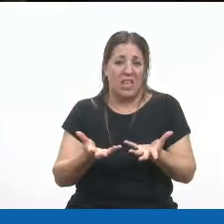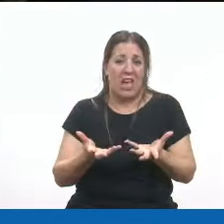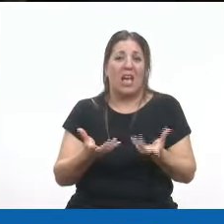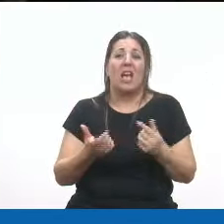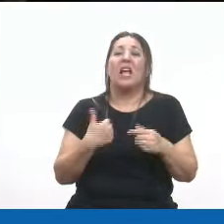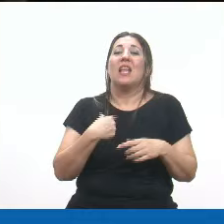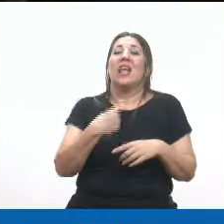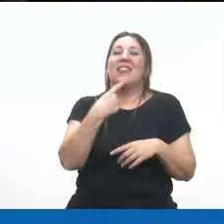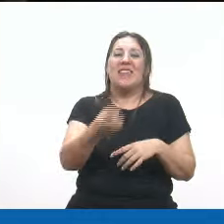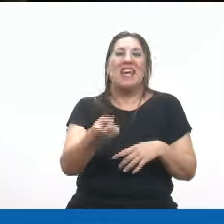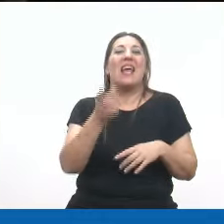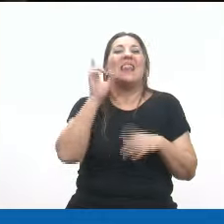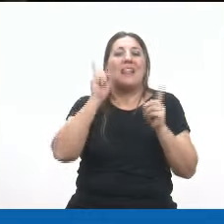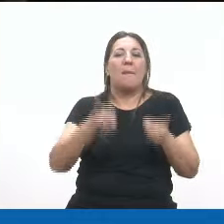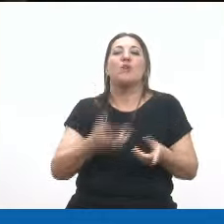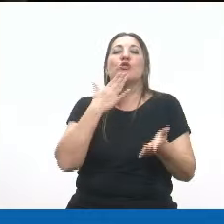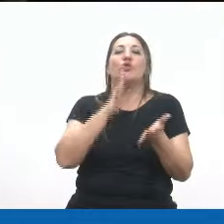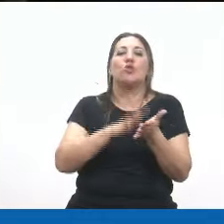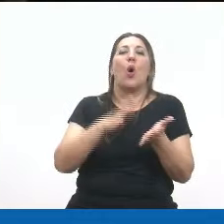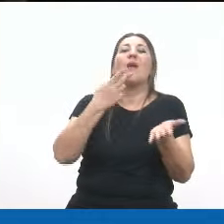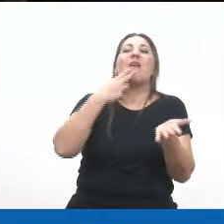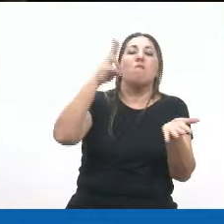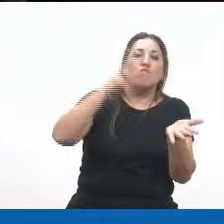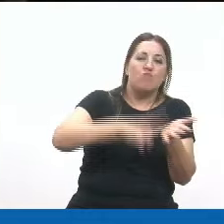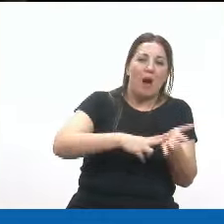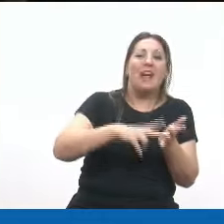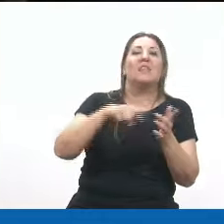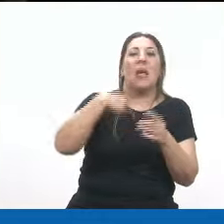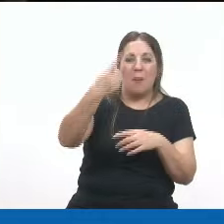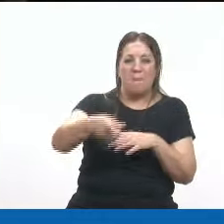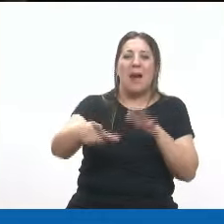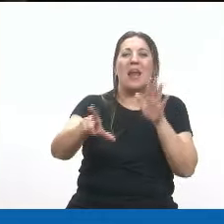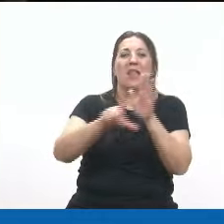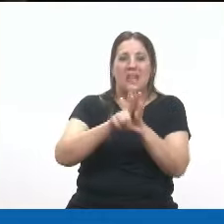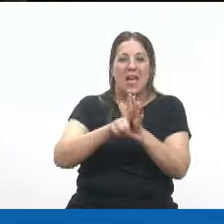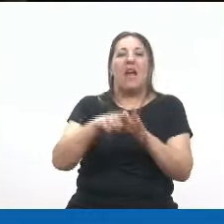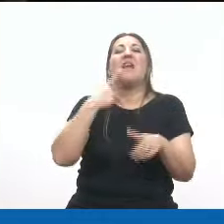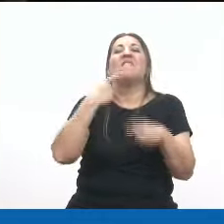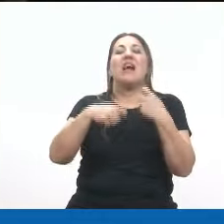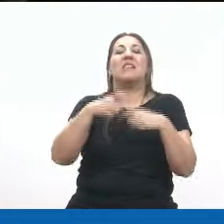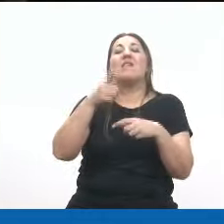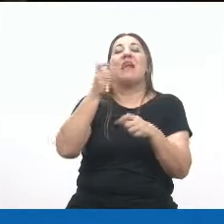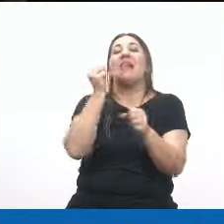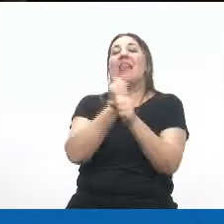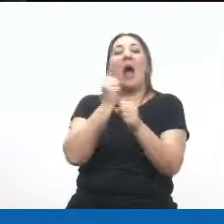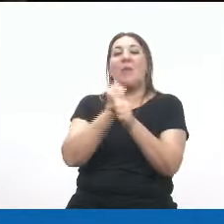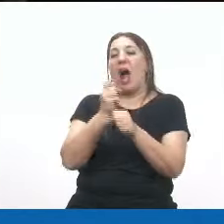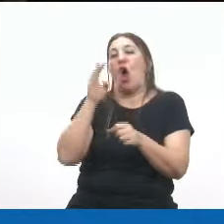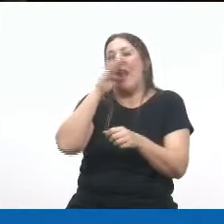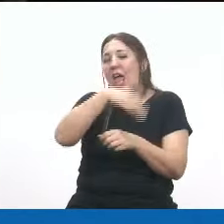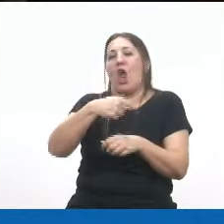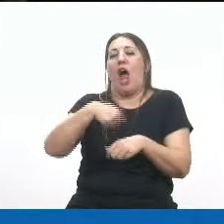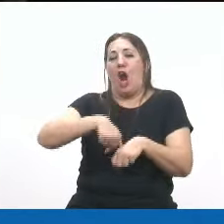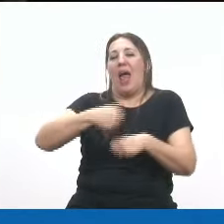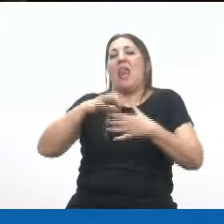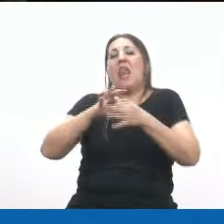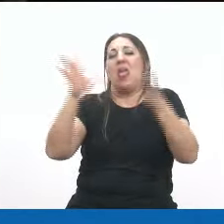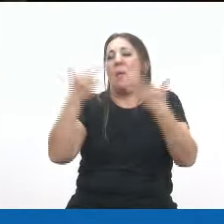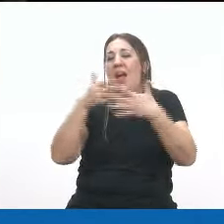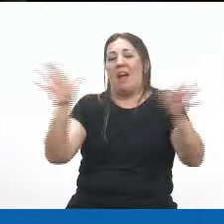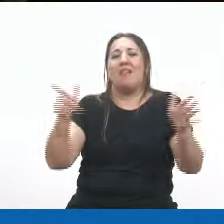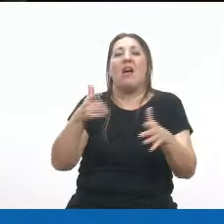de flexibilización tributaria que lo vamos a ver en la próxima ley flexibilización la y flexibilización ambiental